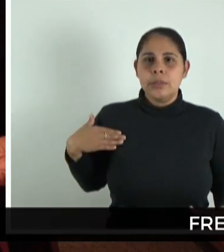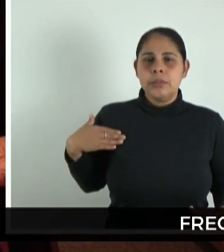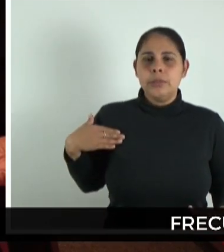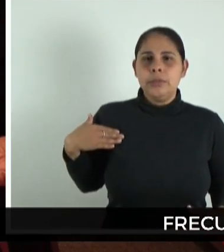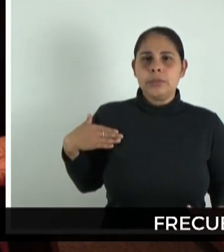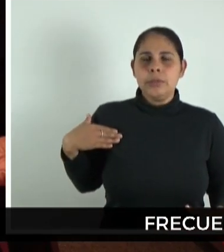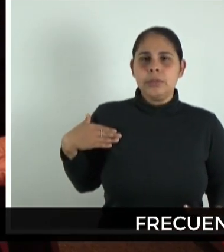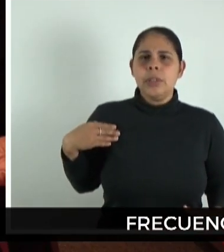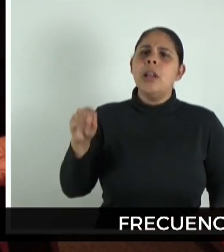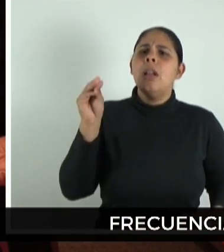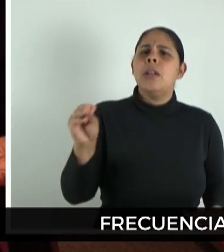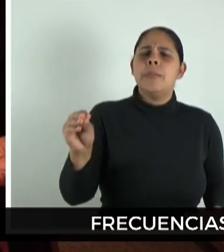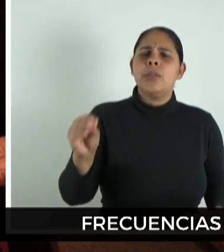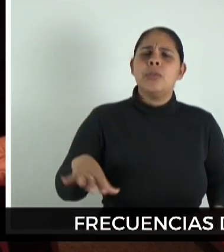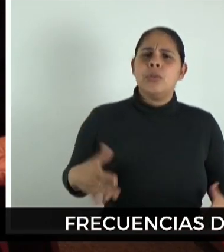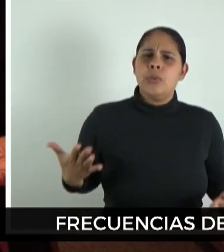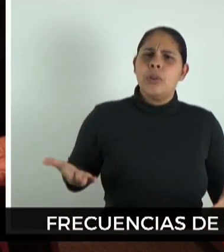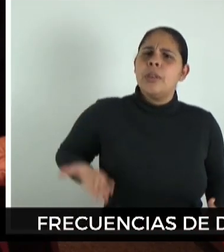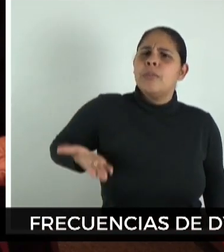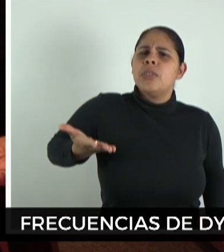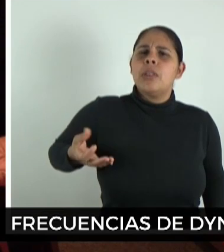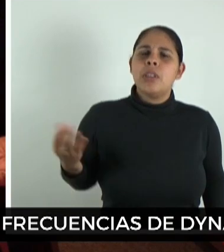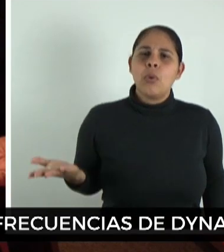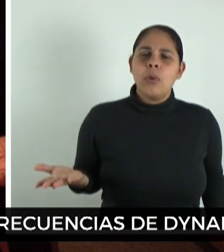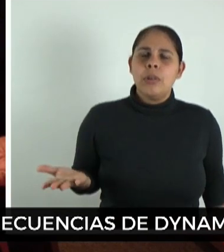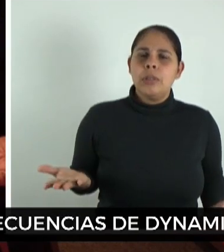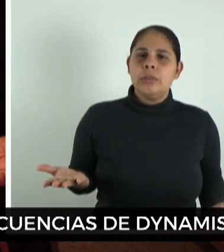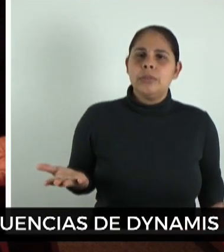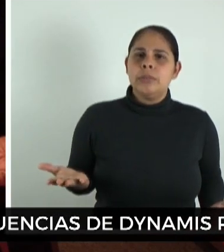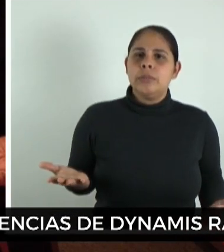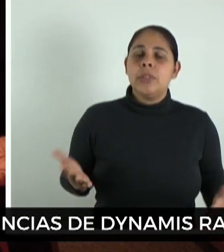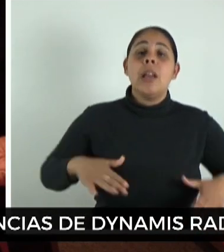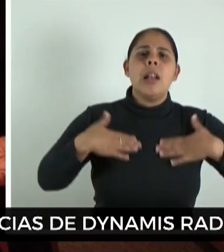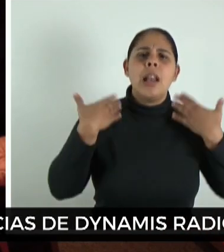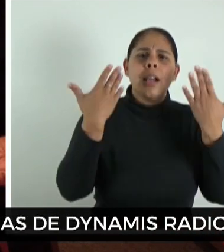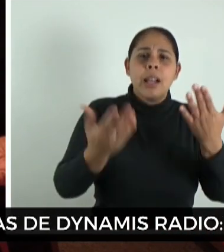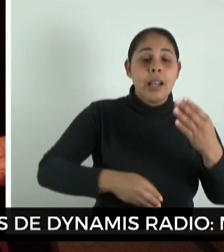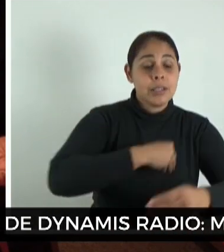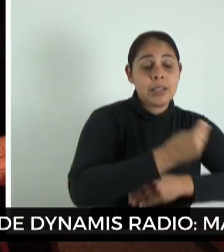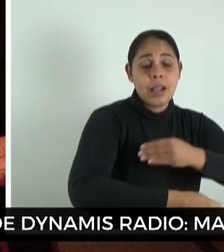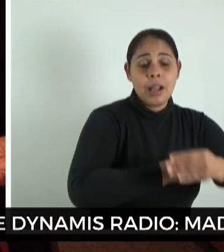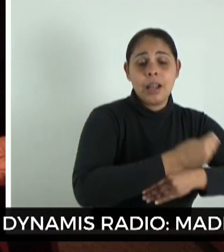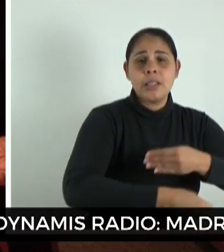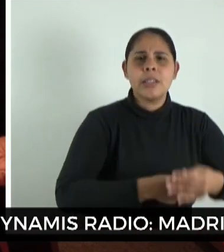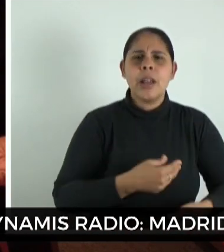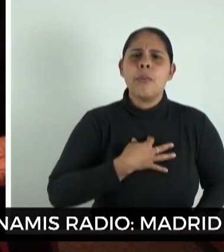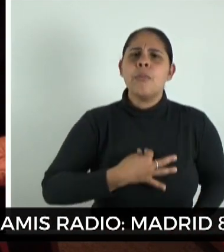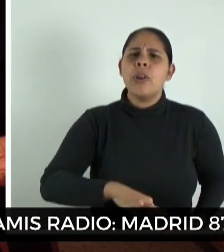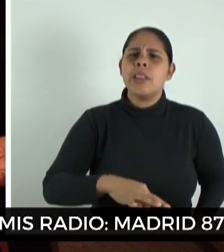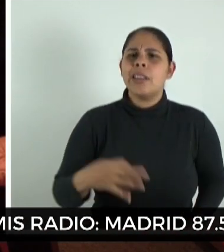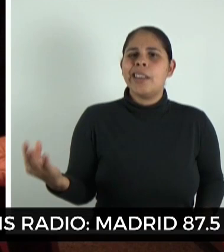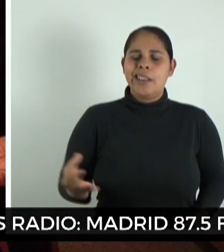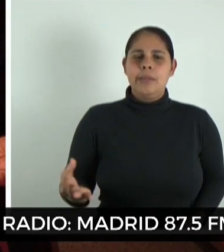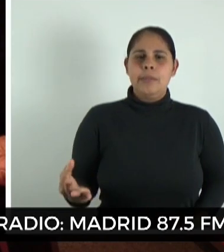La única pregunta que importa en este día es qué puede hacer la gracia de Jesucristo hoy en mi